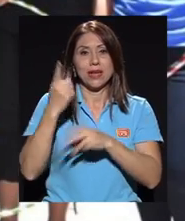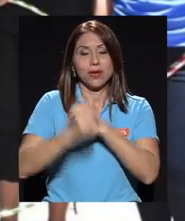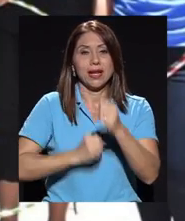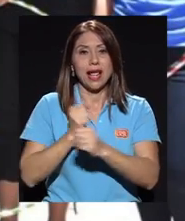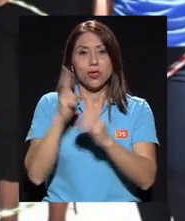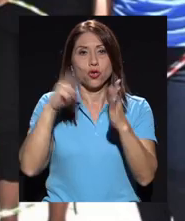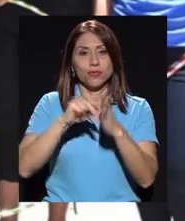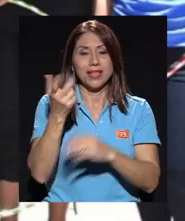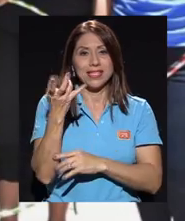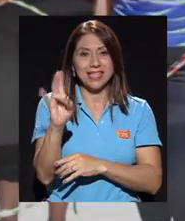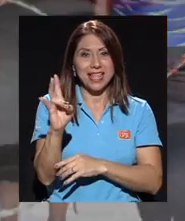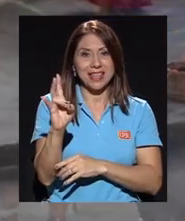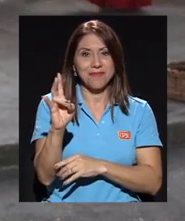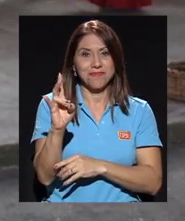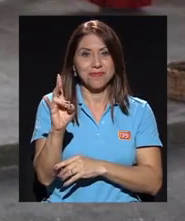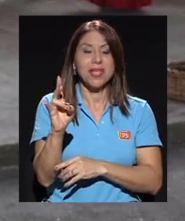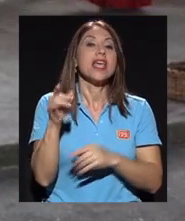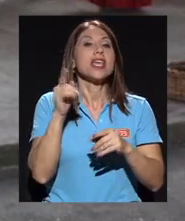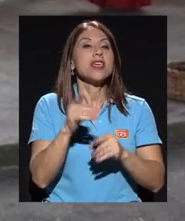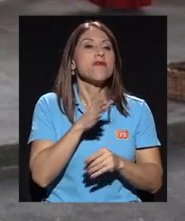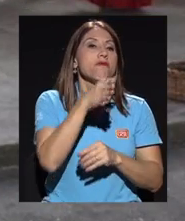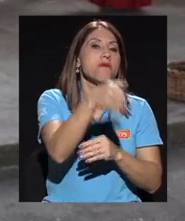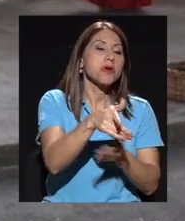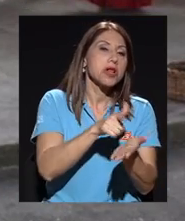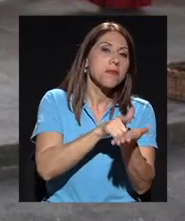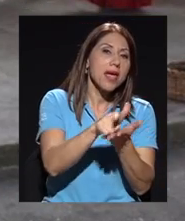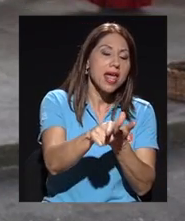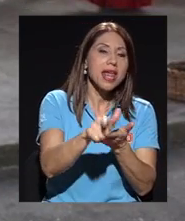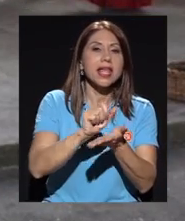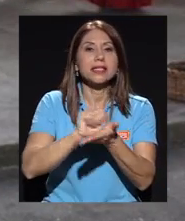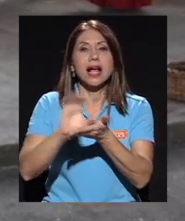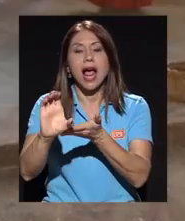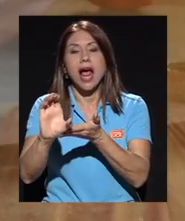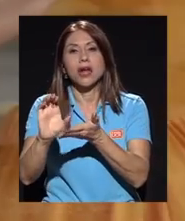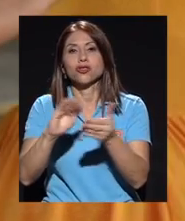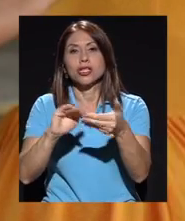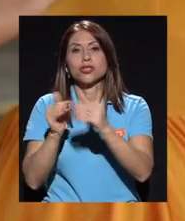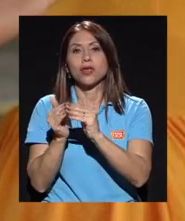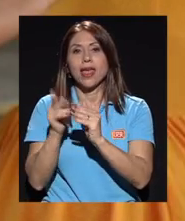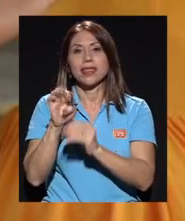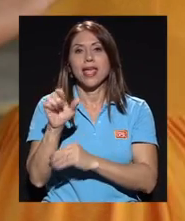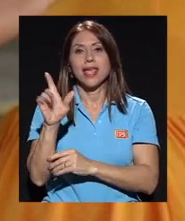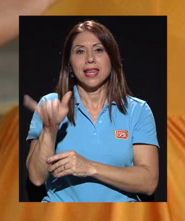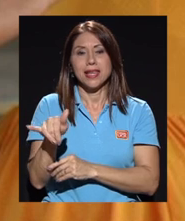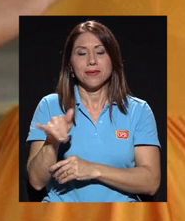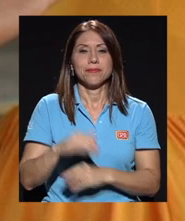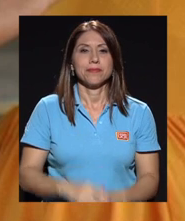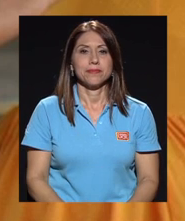2017 y recorrieron comunidades como Liberia, San Carlos y Ciudad Neily.